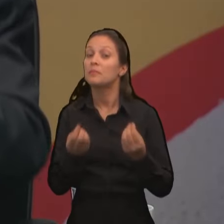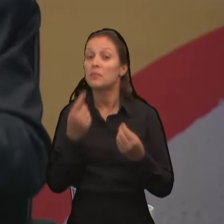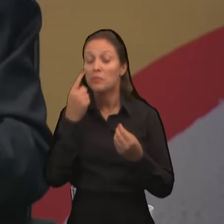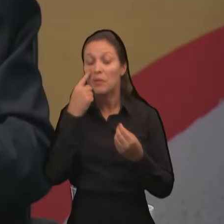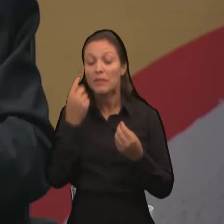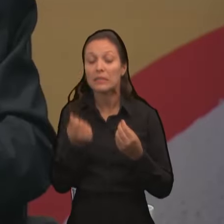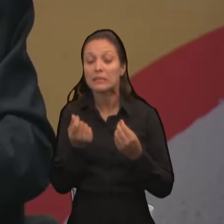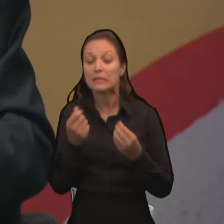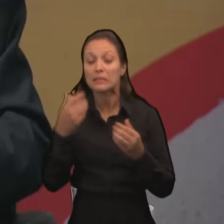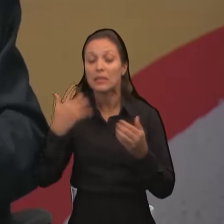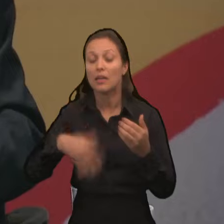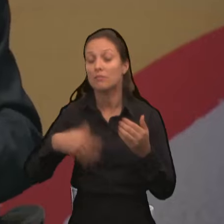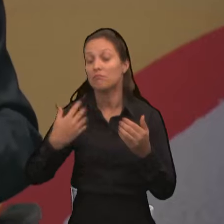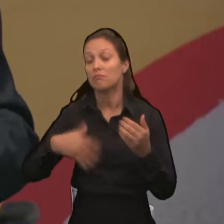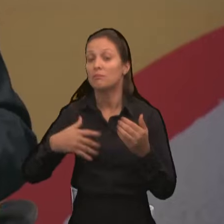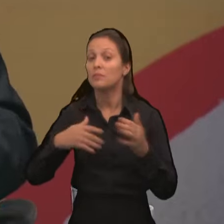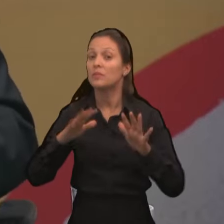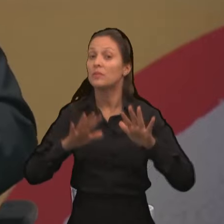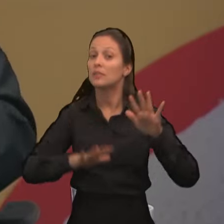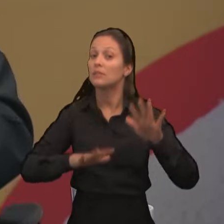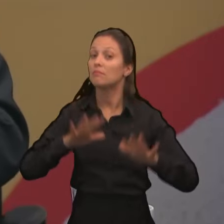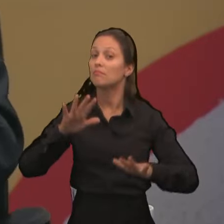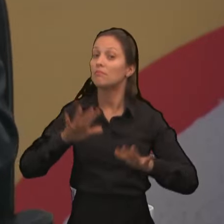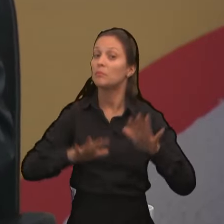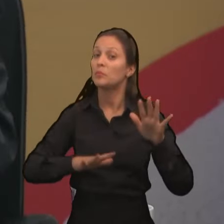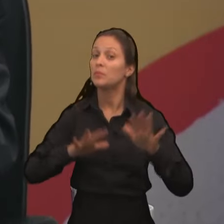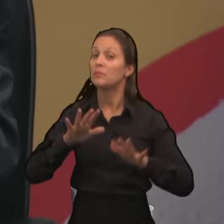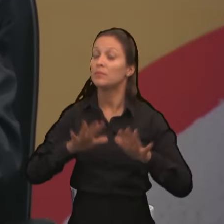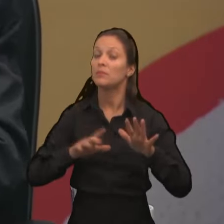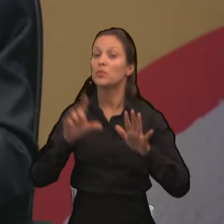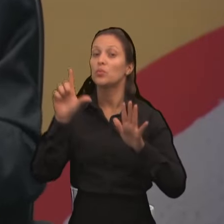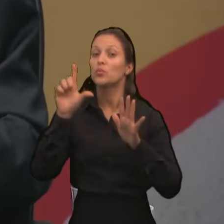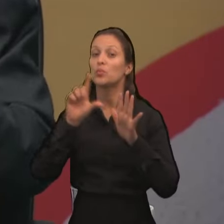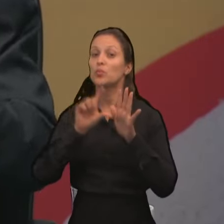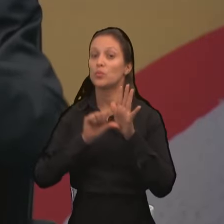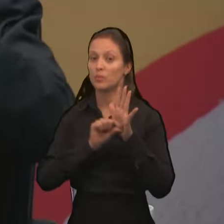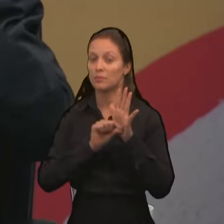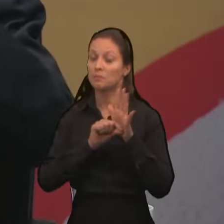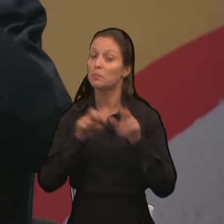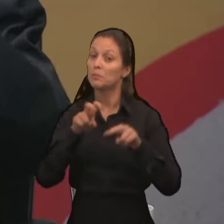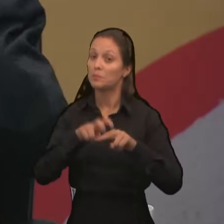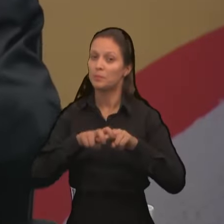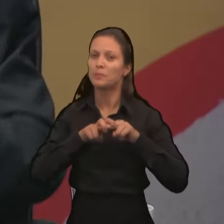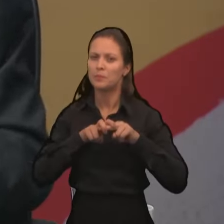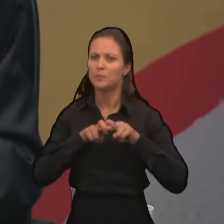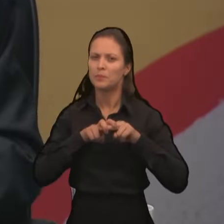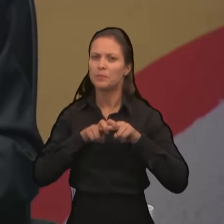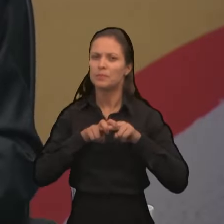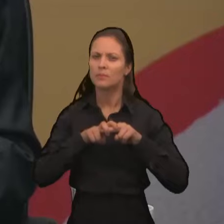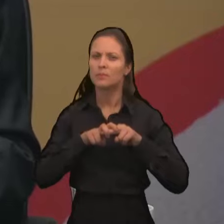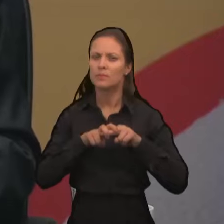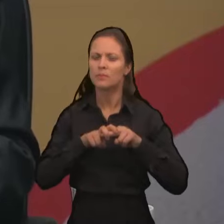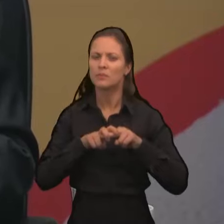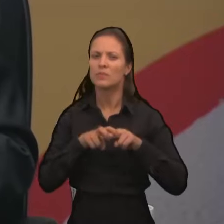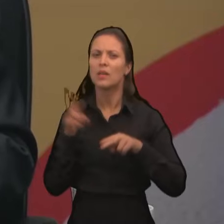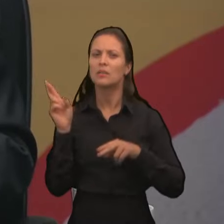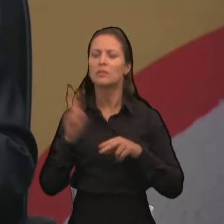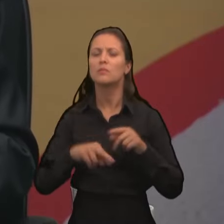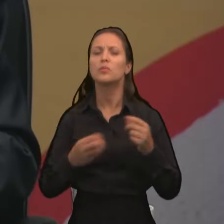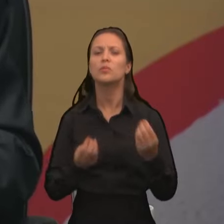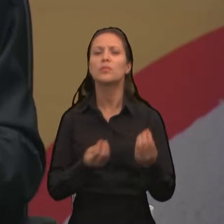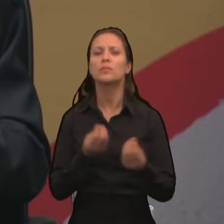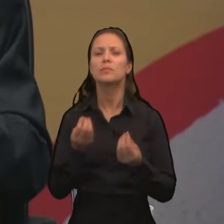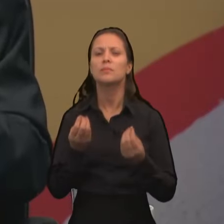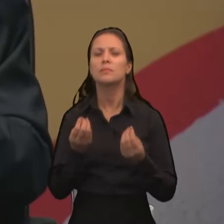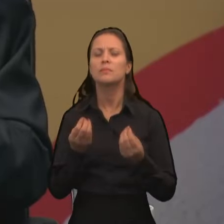esa alimentación, la alimentación de los datos va a reducirse. Por ese